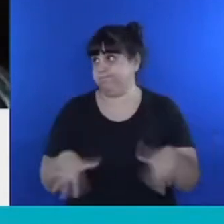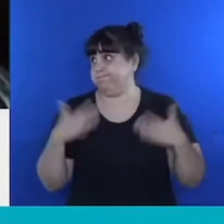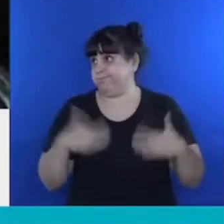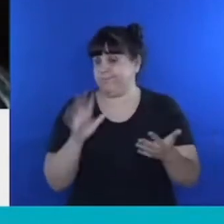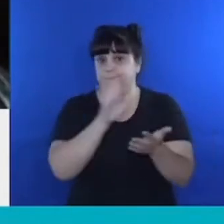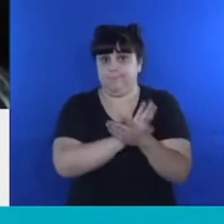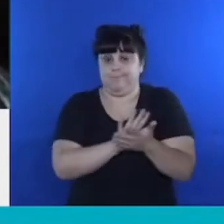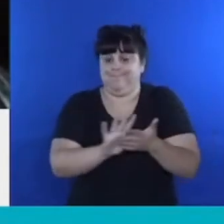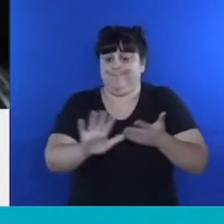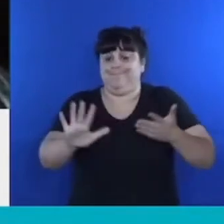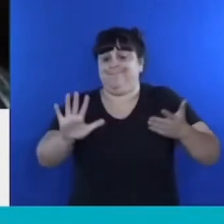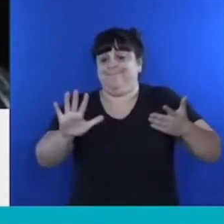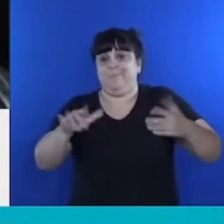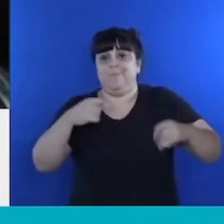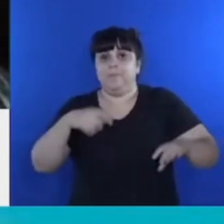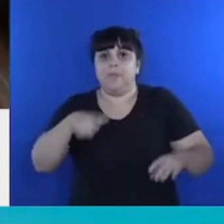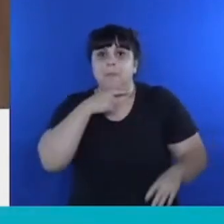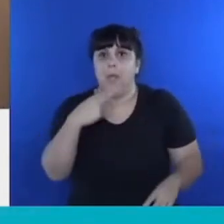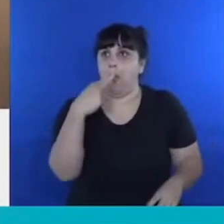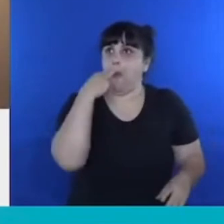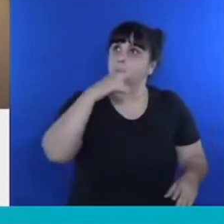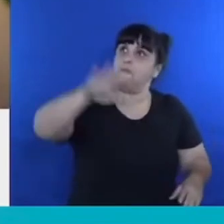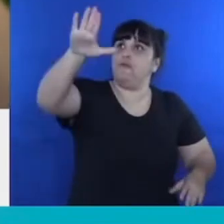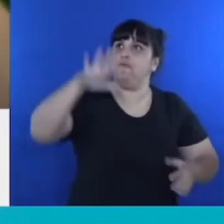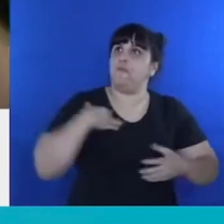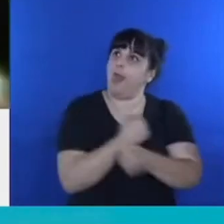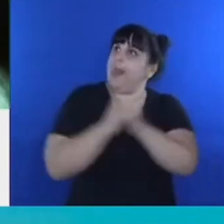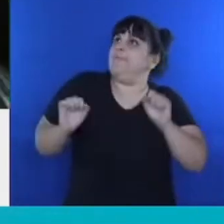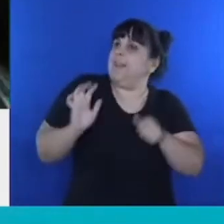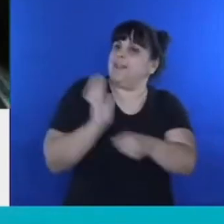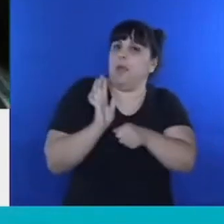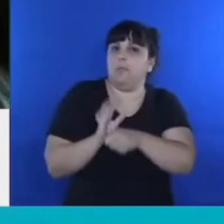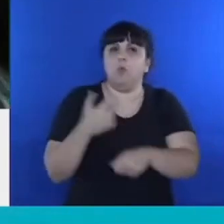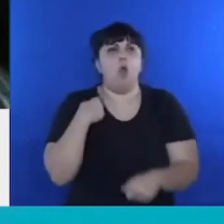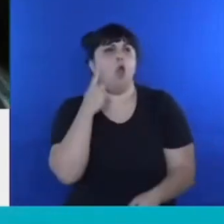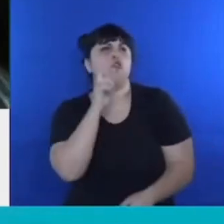Un liberfacho diciendo no la ven,